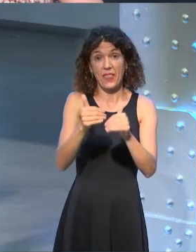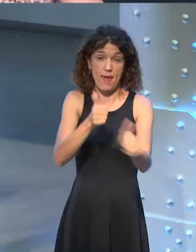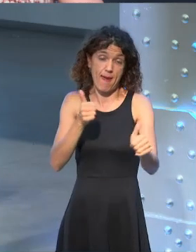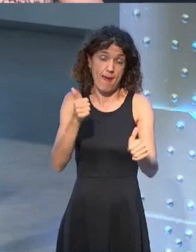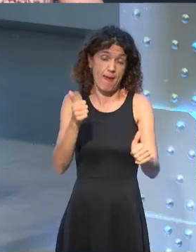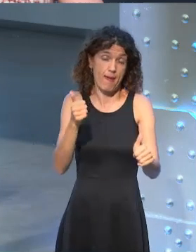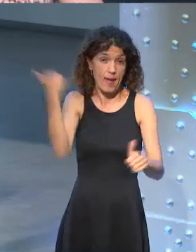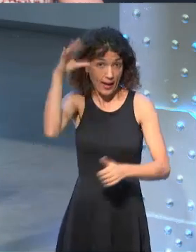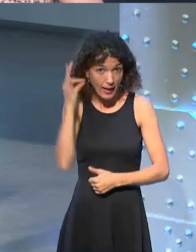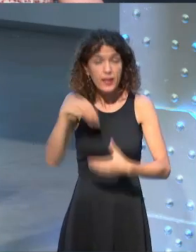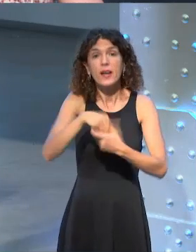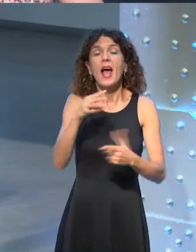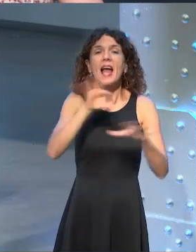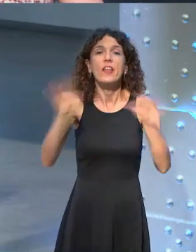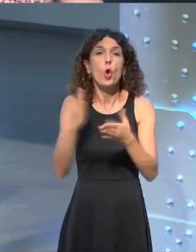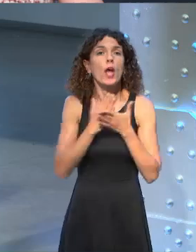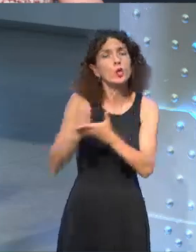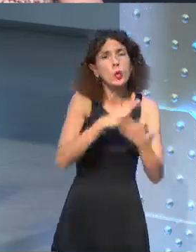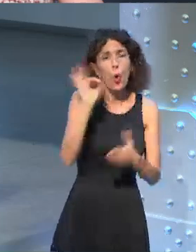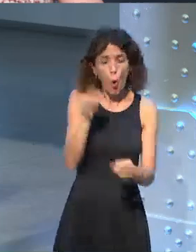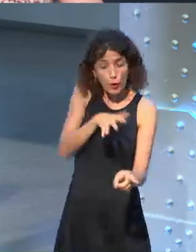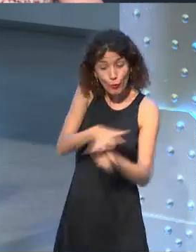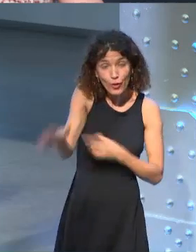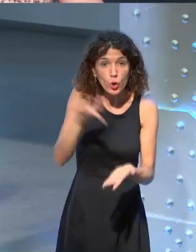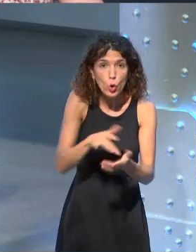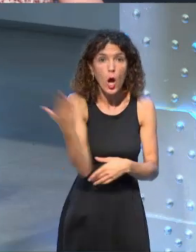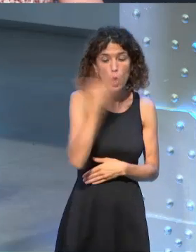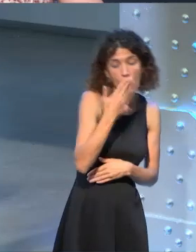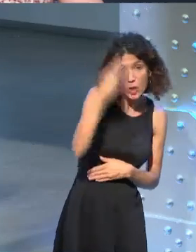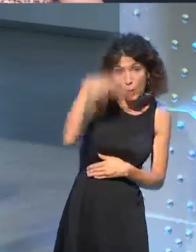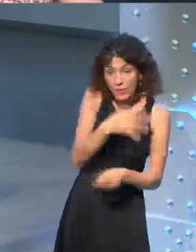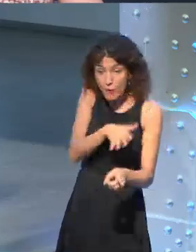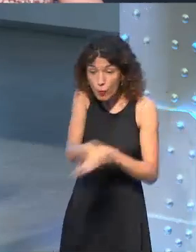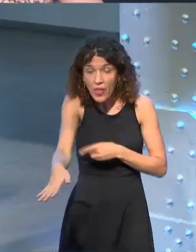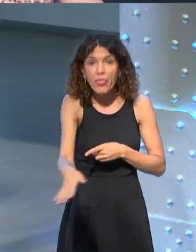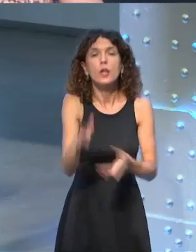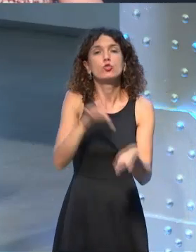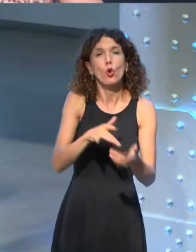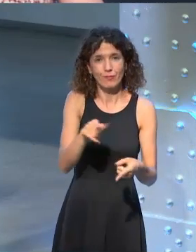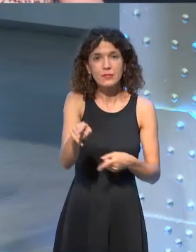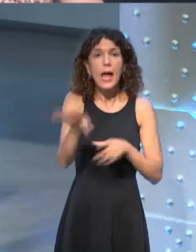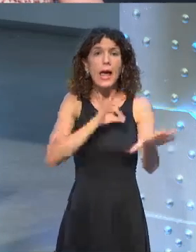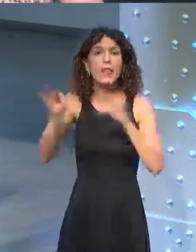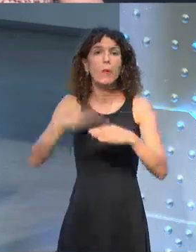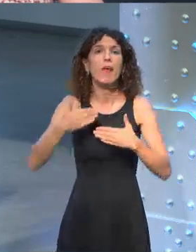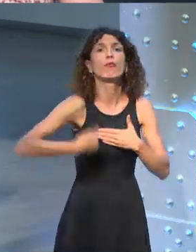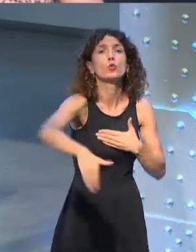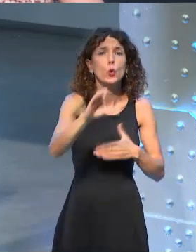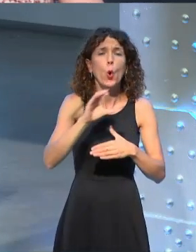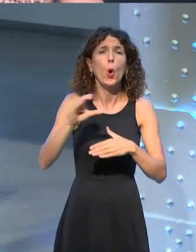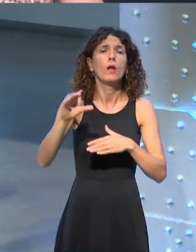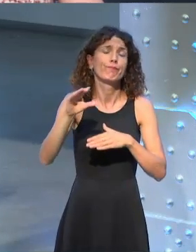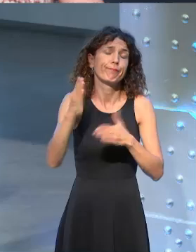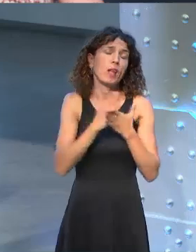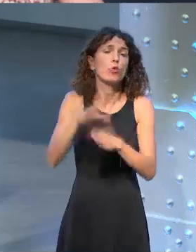elección de estudios y profesiones, o sobre la influencia que la escuela y los padres tienen en esa elección de los estudios. Por